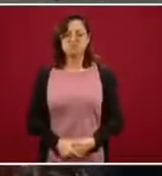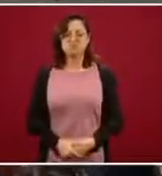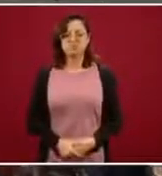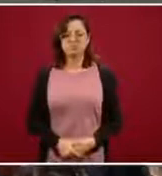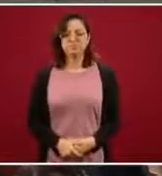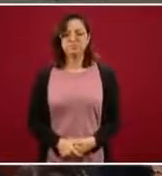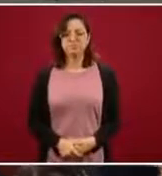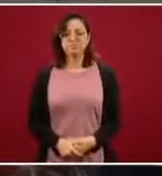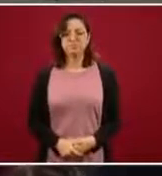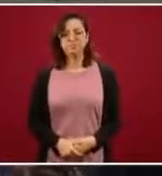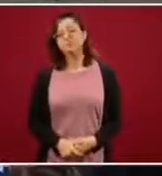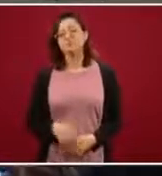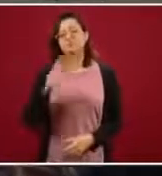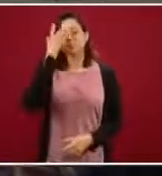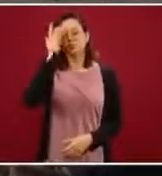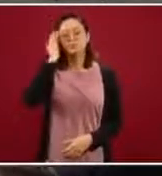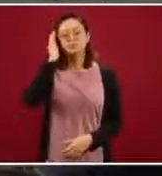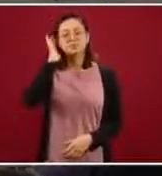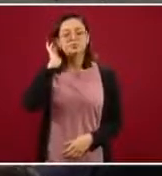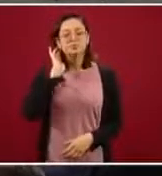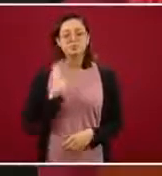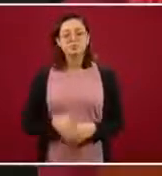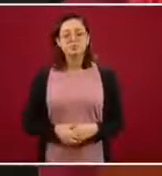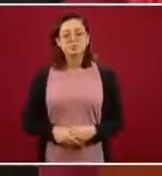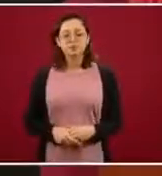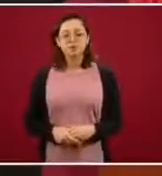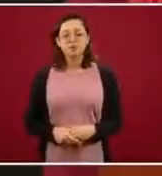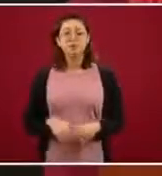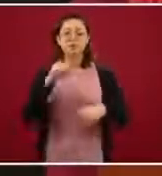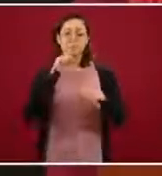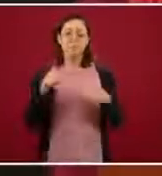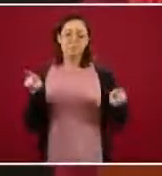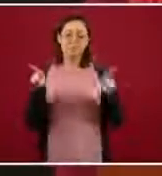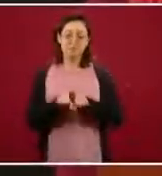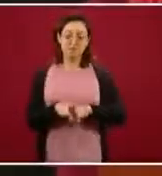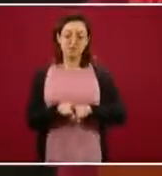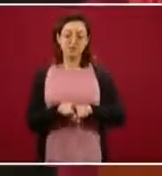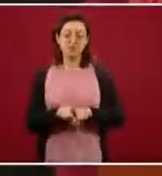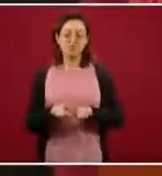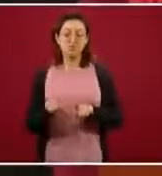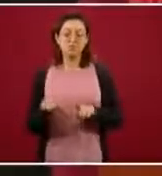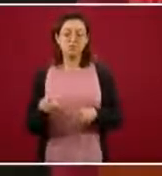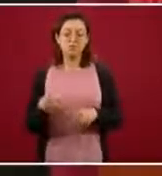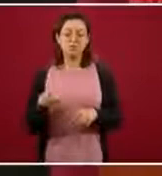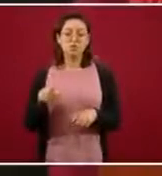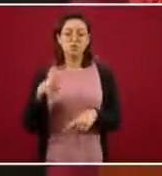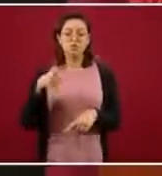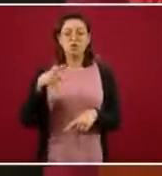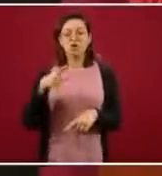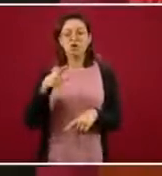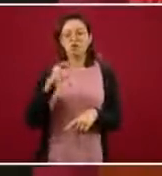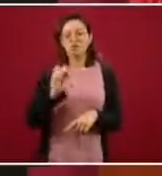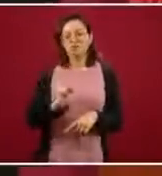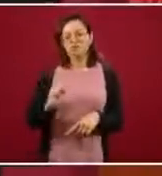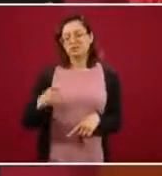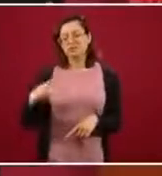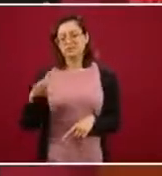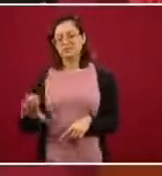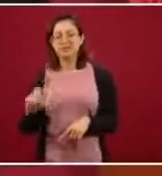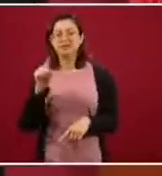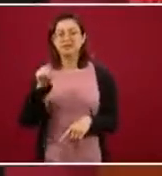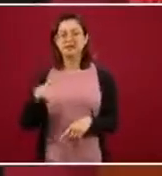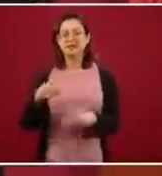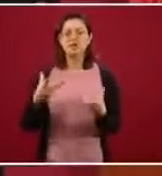favor. Adelante. Hemos trabajado además con la Secretaría de Seguridad y Protección Ciudadana, particularmente